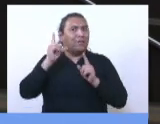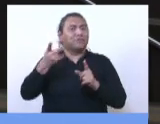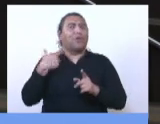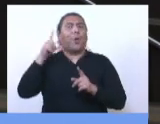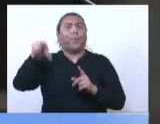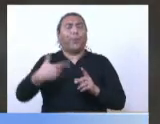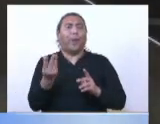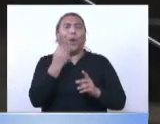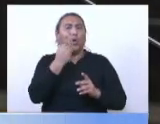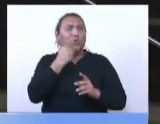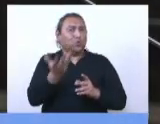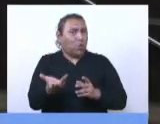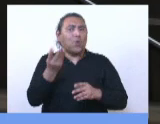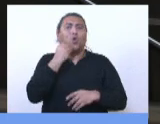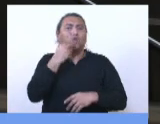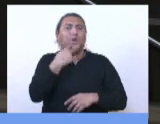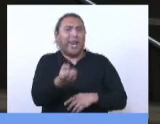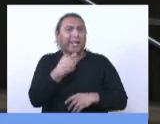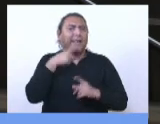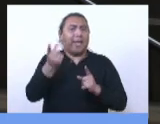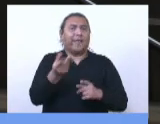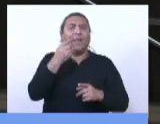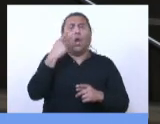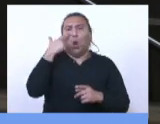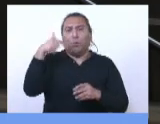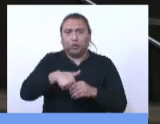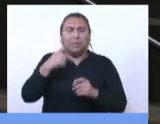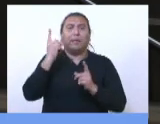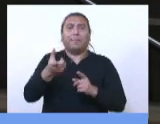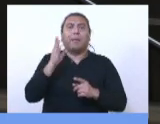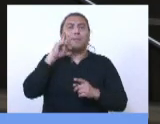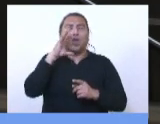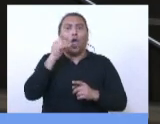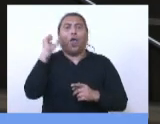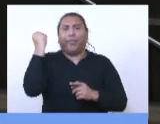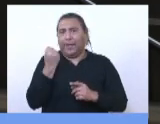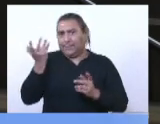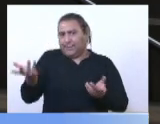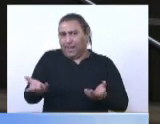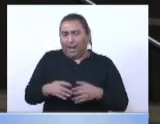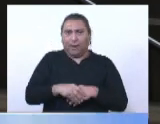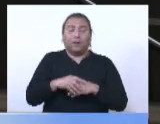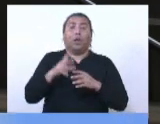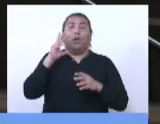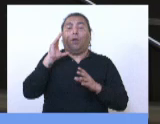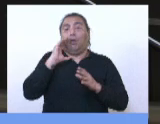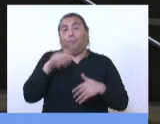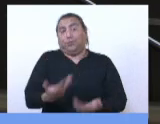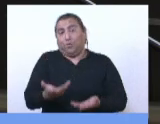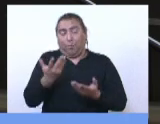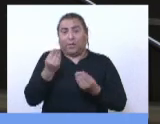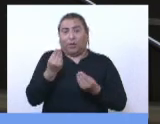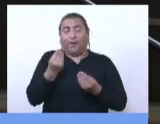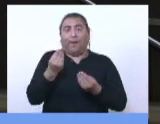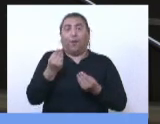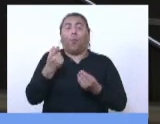en el consumo de energía en el consumo de combustible en el consumo dio dicen por supuesto que cuando